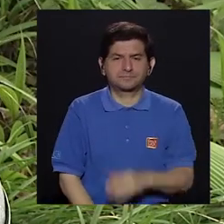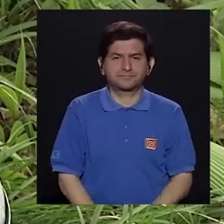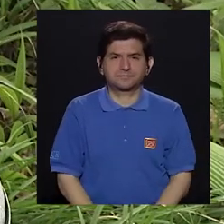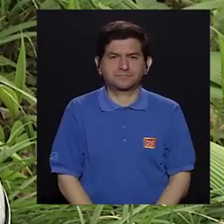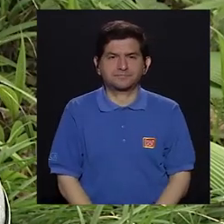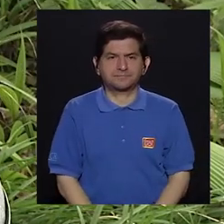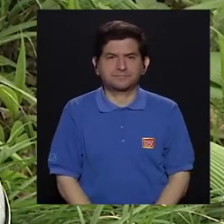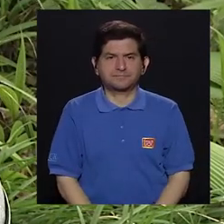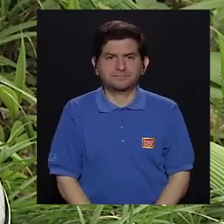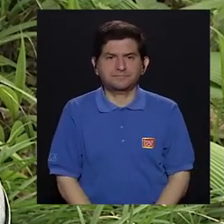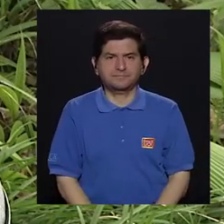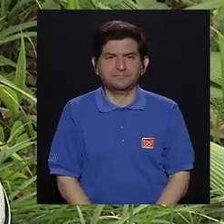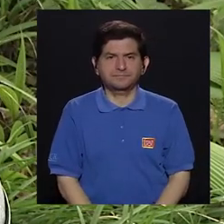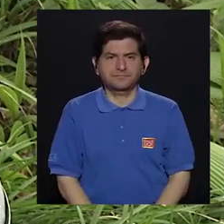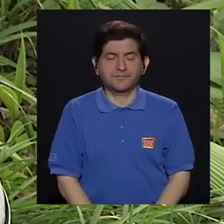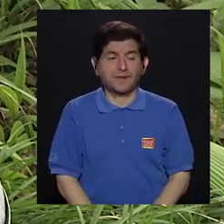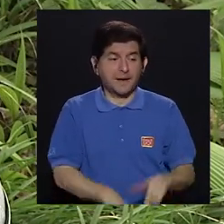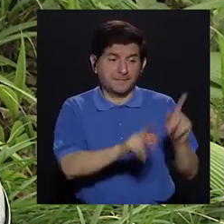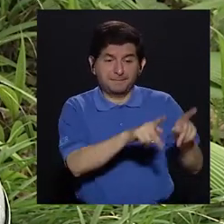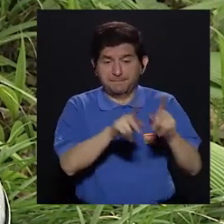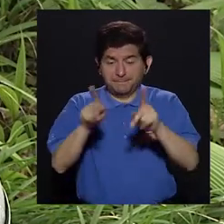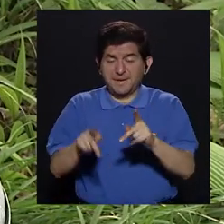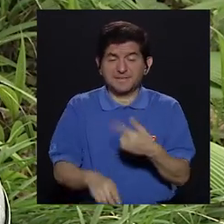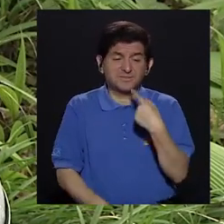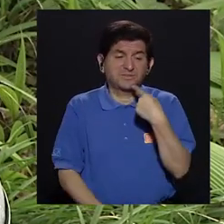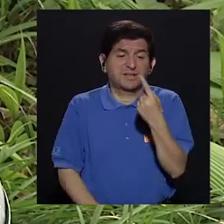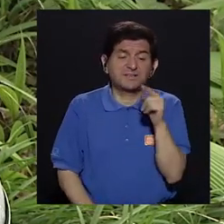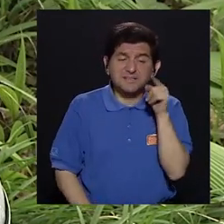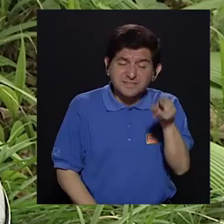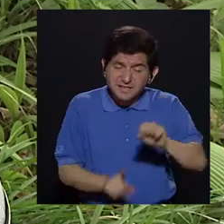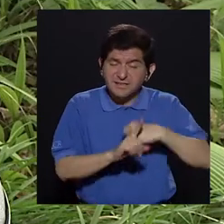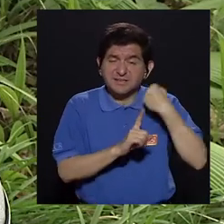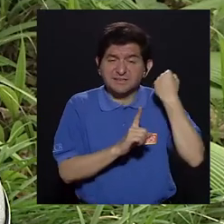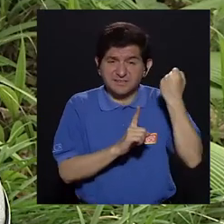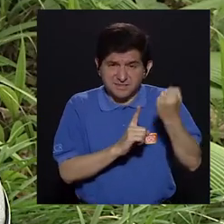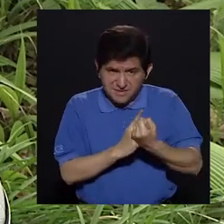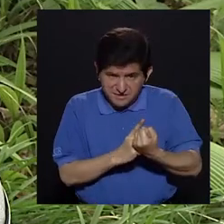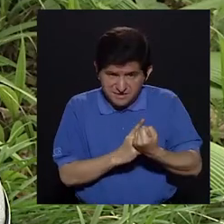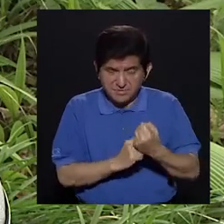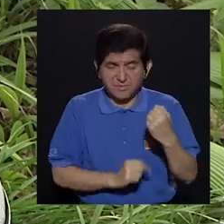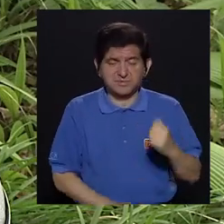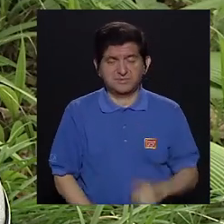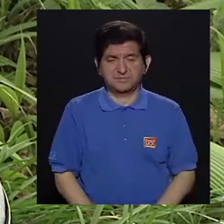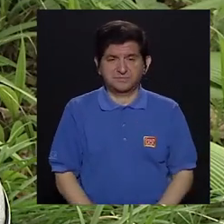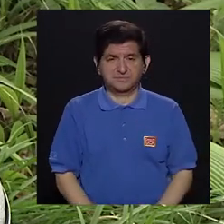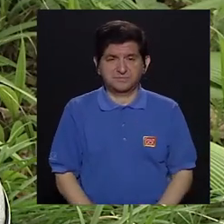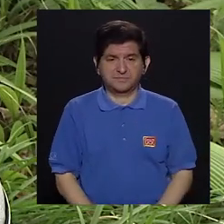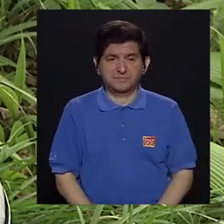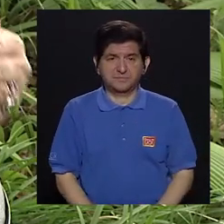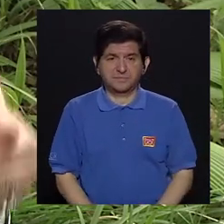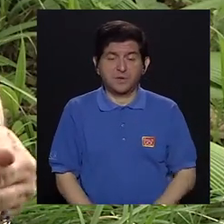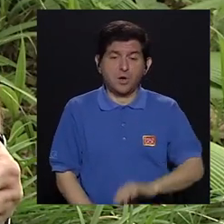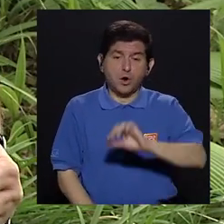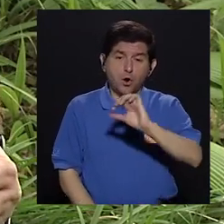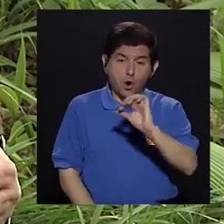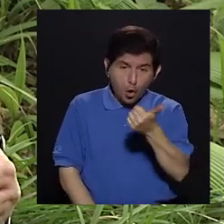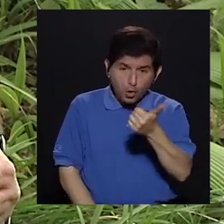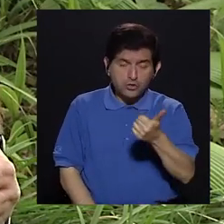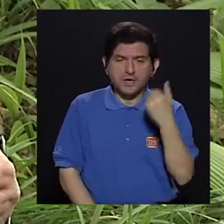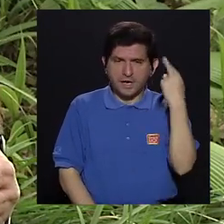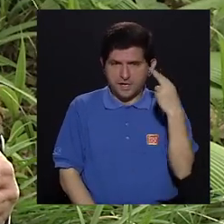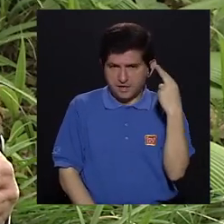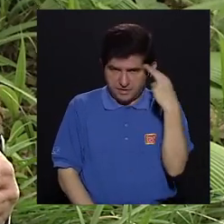¿verdad? Entonces hay mucha gente que aduce esa razón. También otra